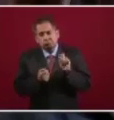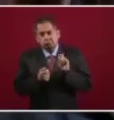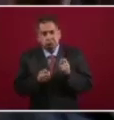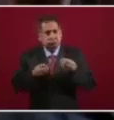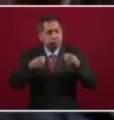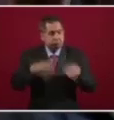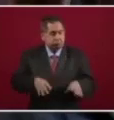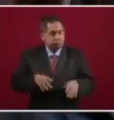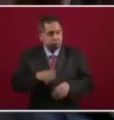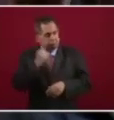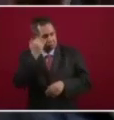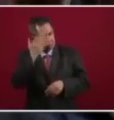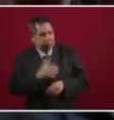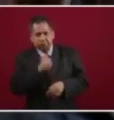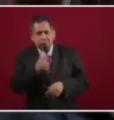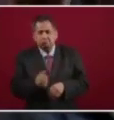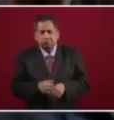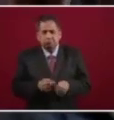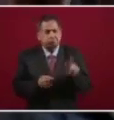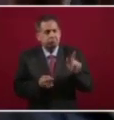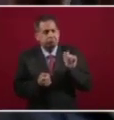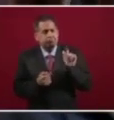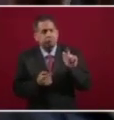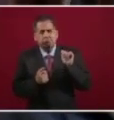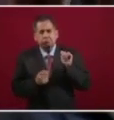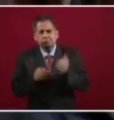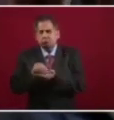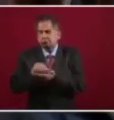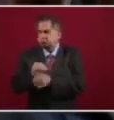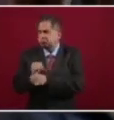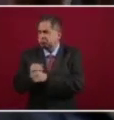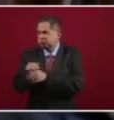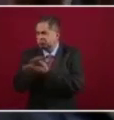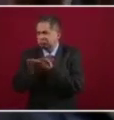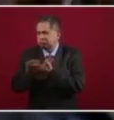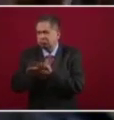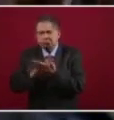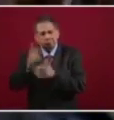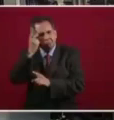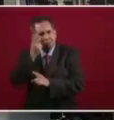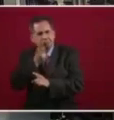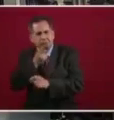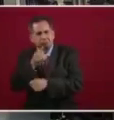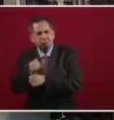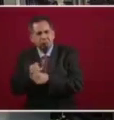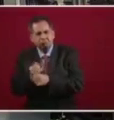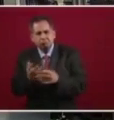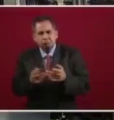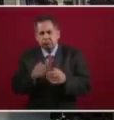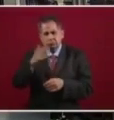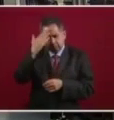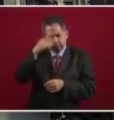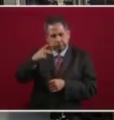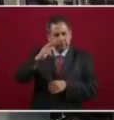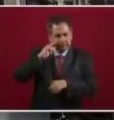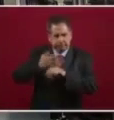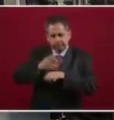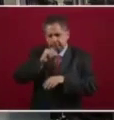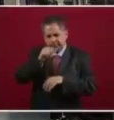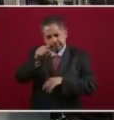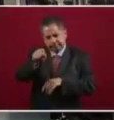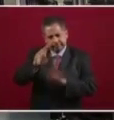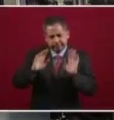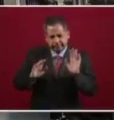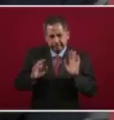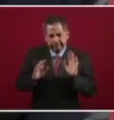su respetabilidad, sino que la investigación ahí está como que adormilada. Sé que no es su ámbito